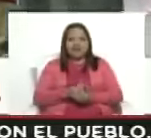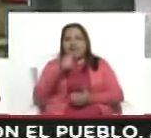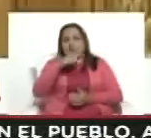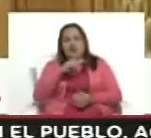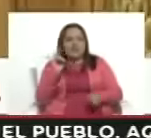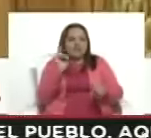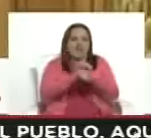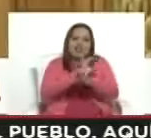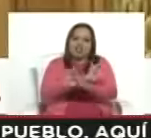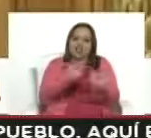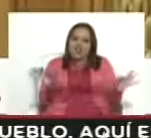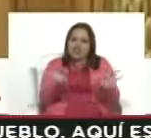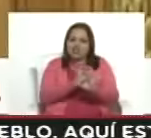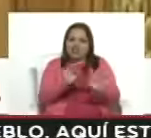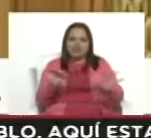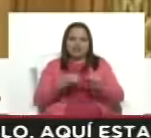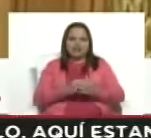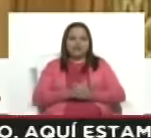absolutamente nadie.